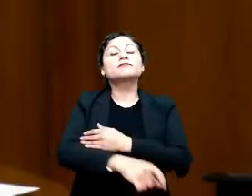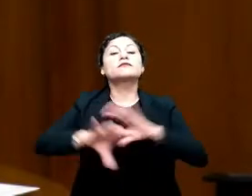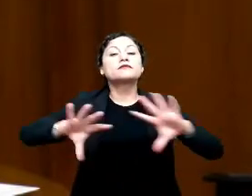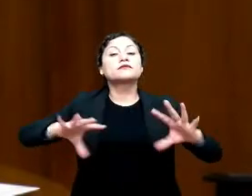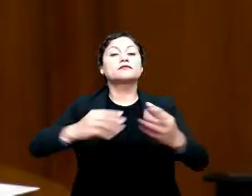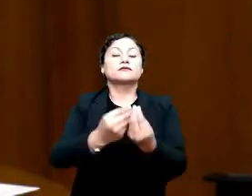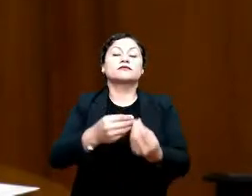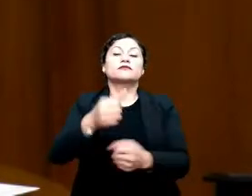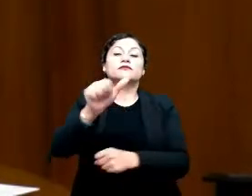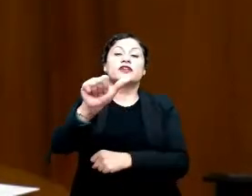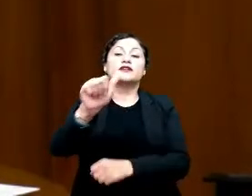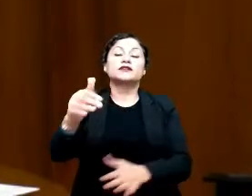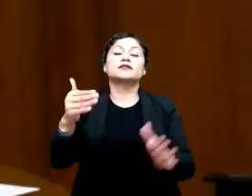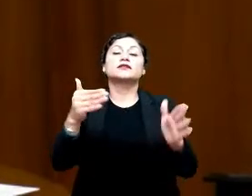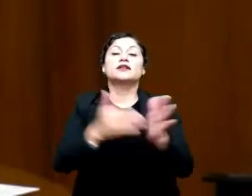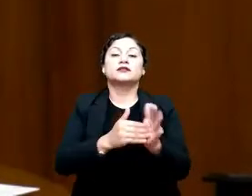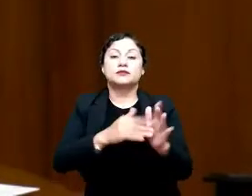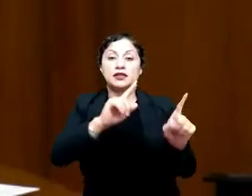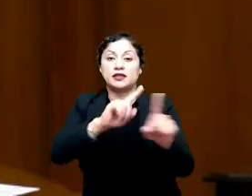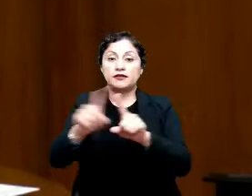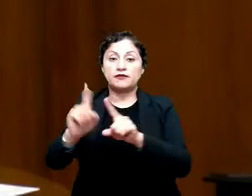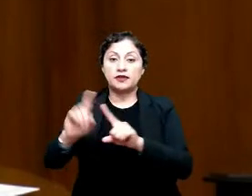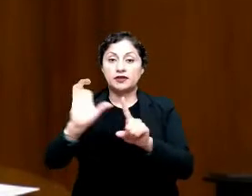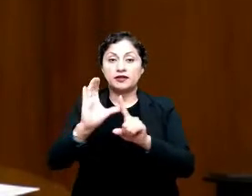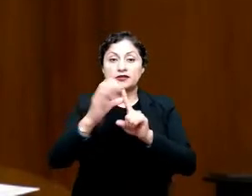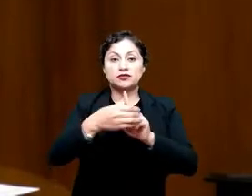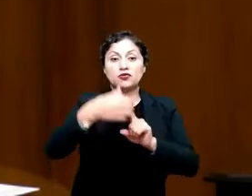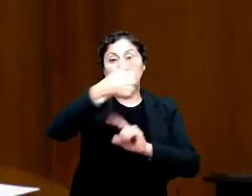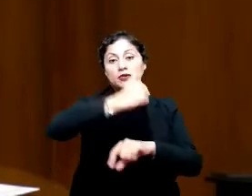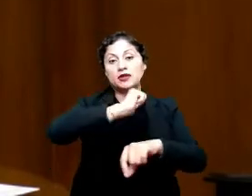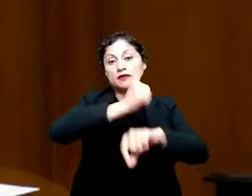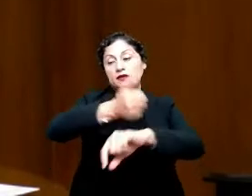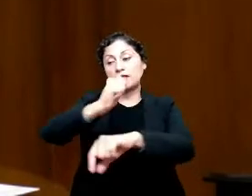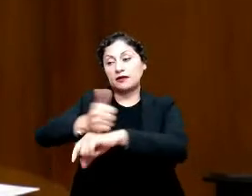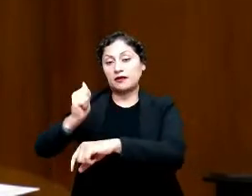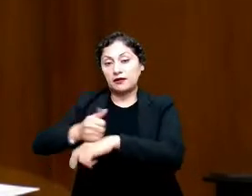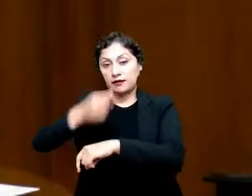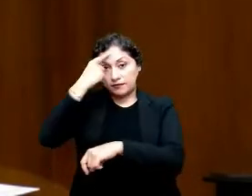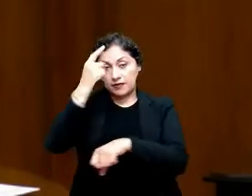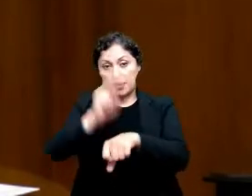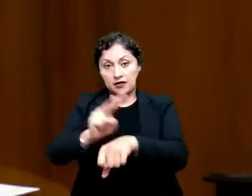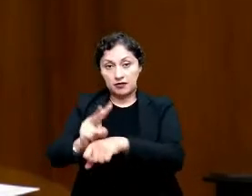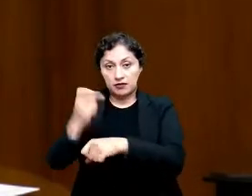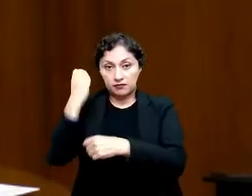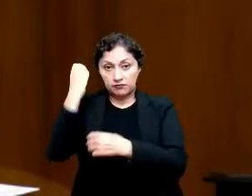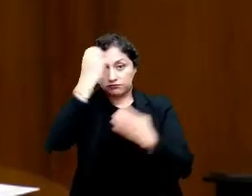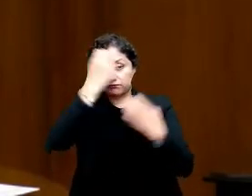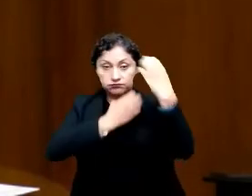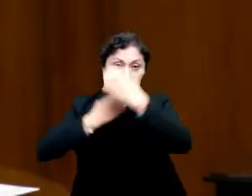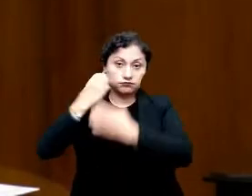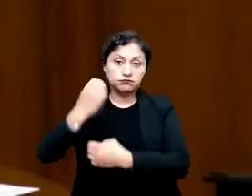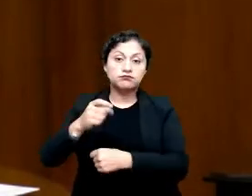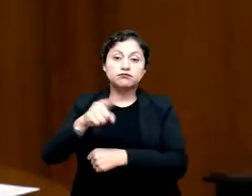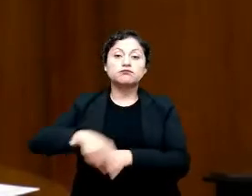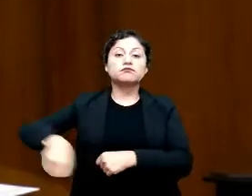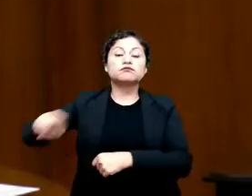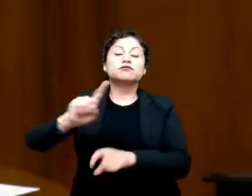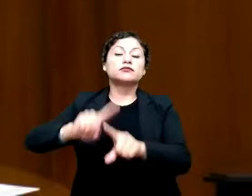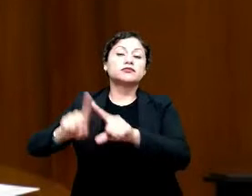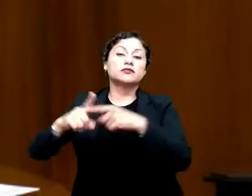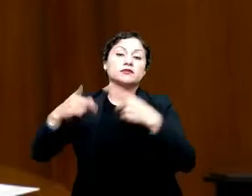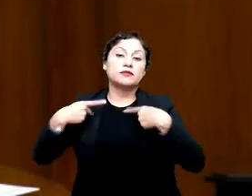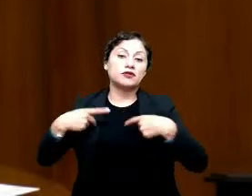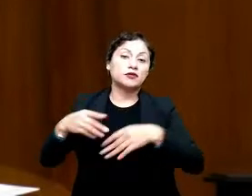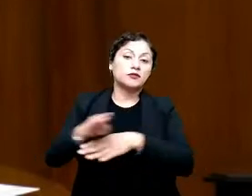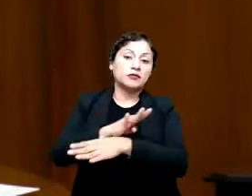comités ciudadanos de control y vigilancia, grupos de 3 personas beneficiarias de algún programa social u obra pública